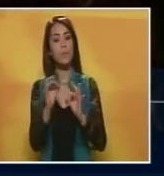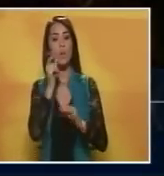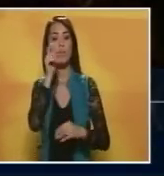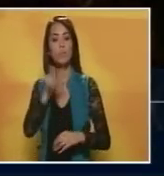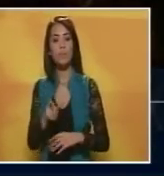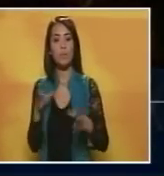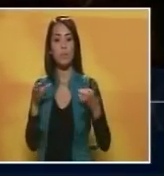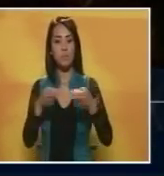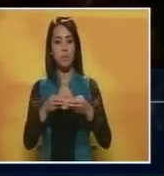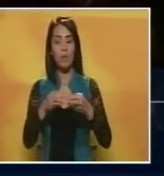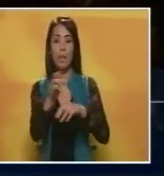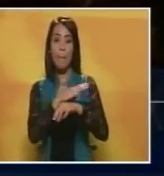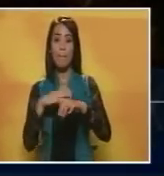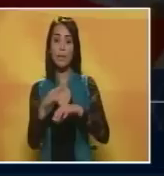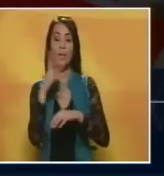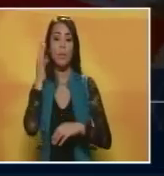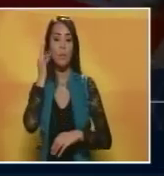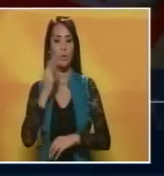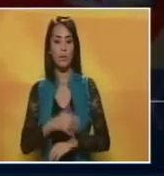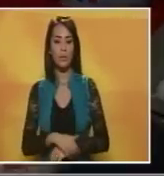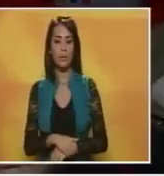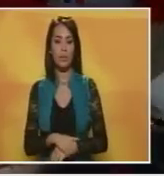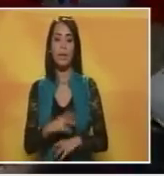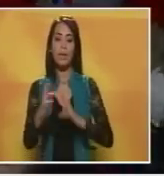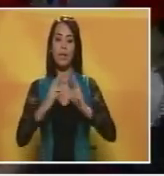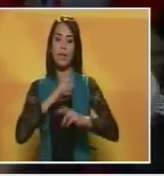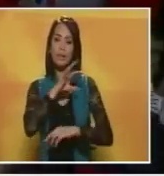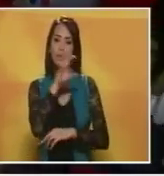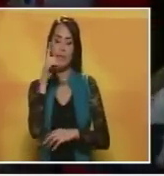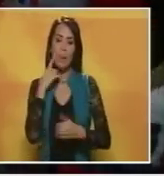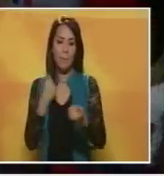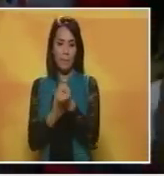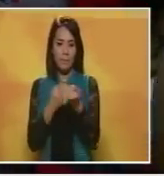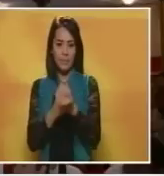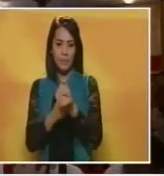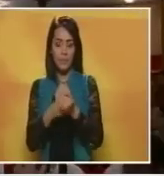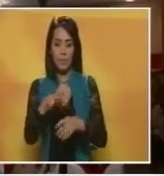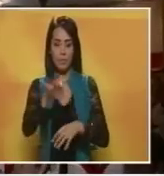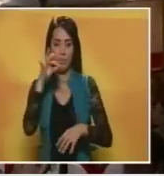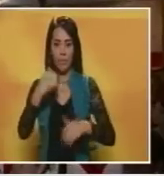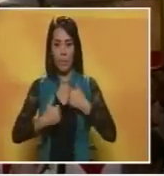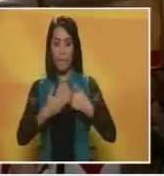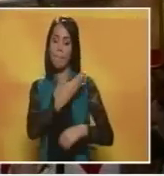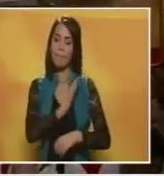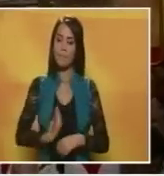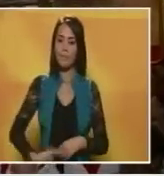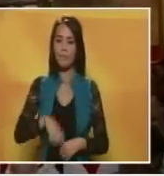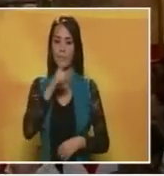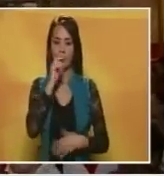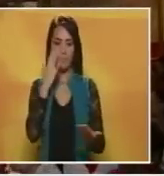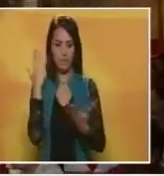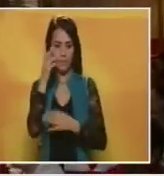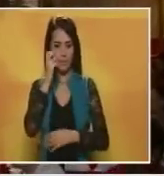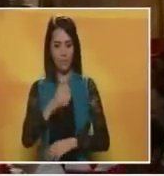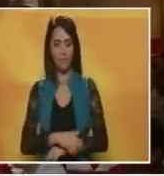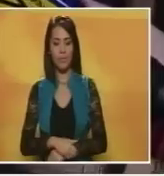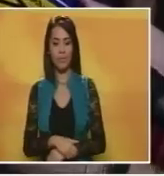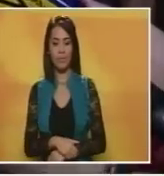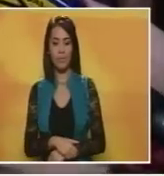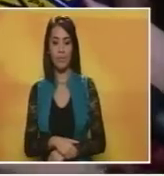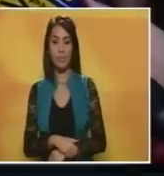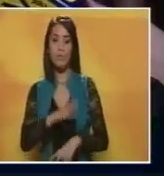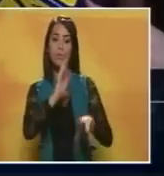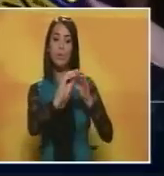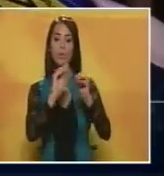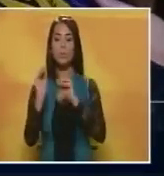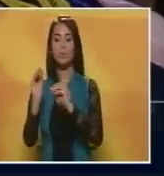reunión parte del ministerio de las mujeres y de relaciones exteriores para dar la reelección del presidente maduro escuchemos parte de sus declaraciones el